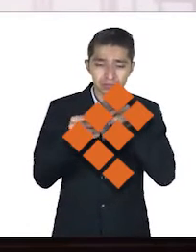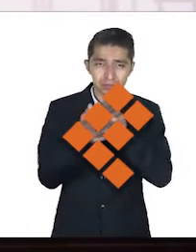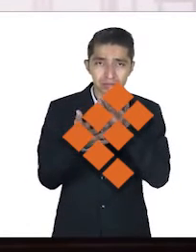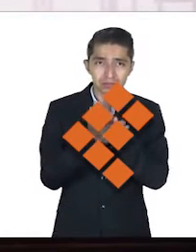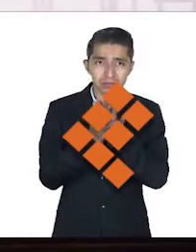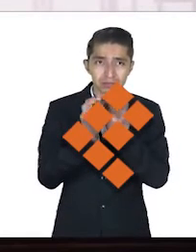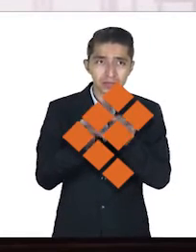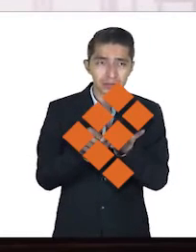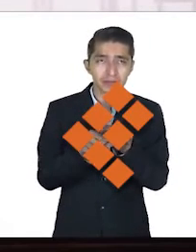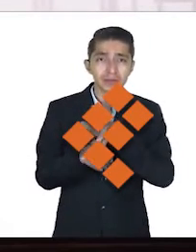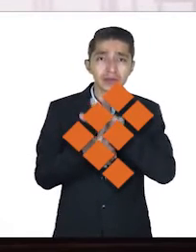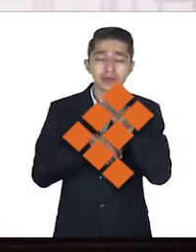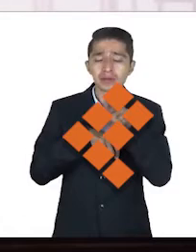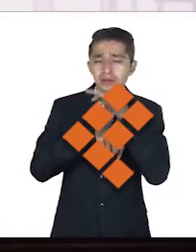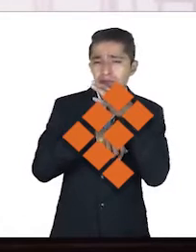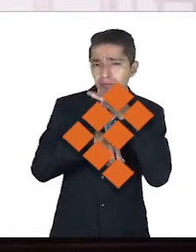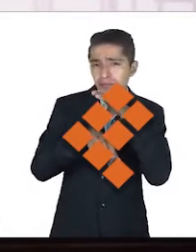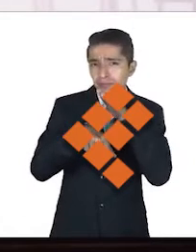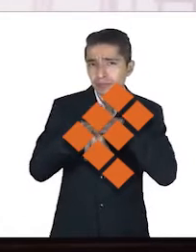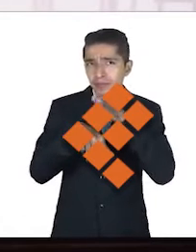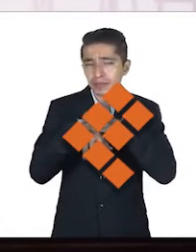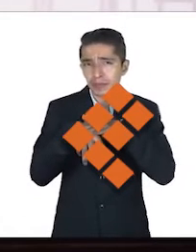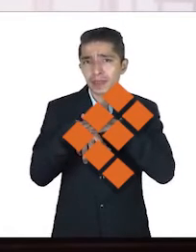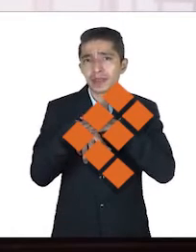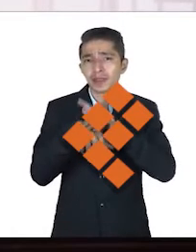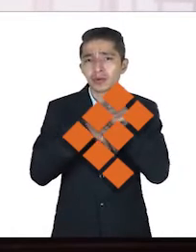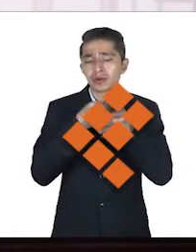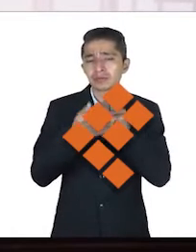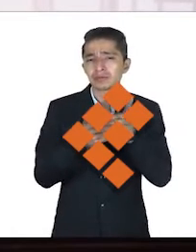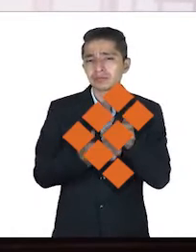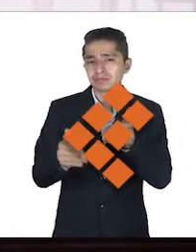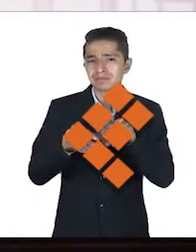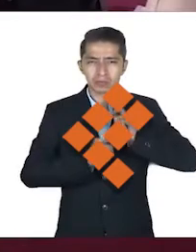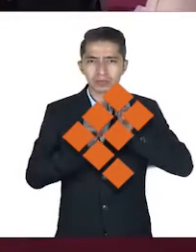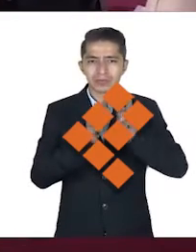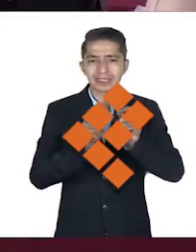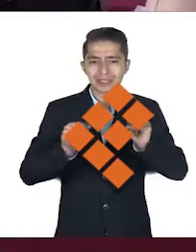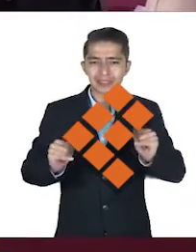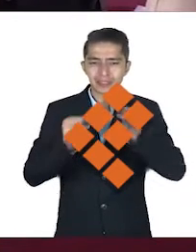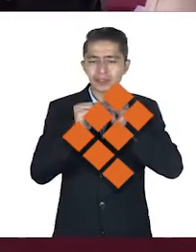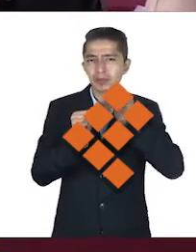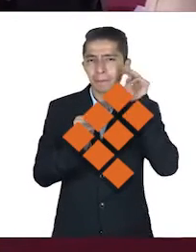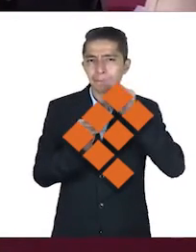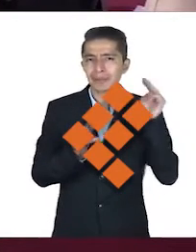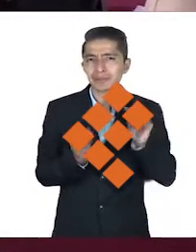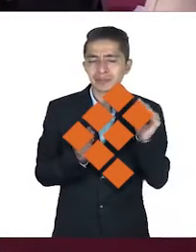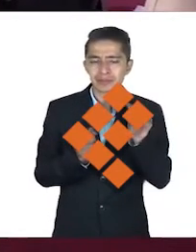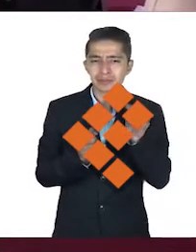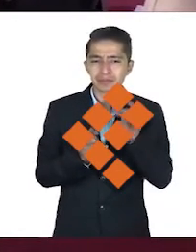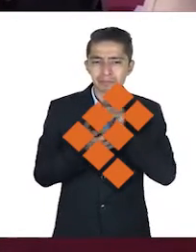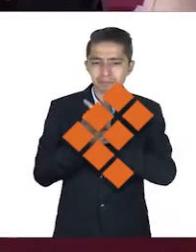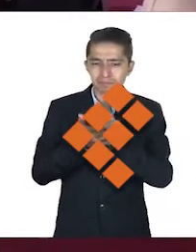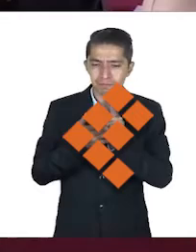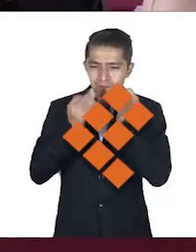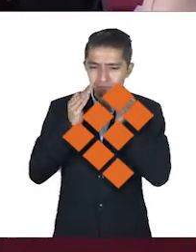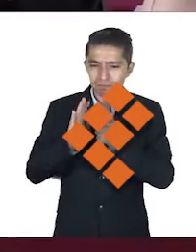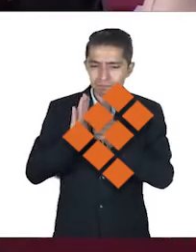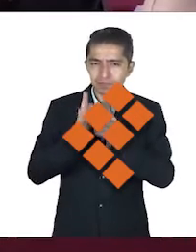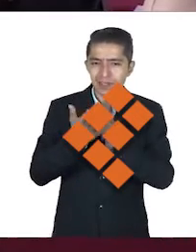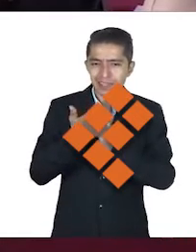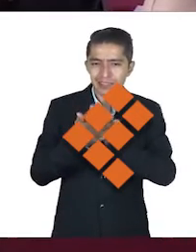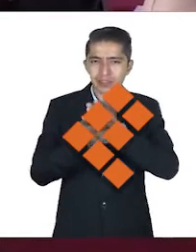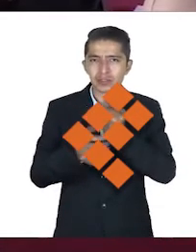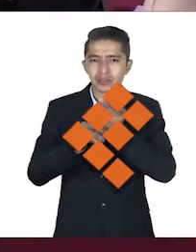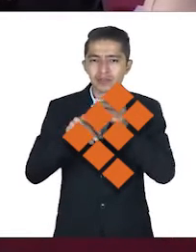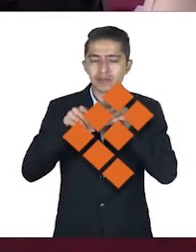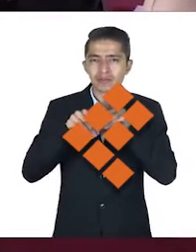decreto, notifíquese y procédase en sus términos. El acuerdo de la Junta de Coordinación Política se cumplió al pie de la